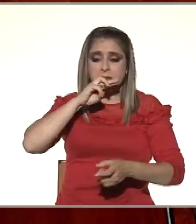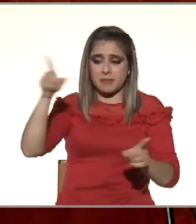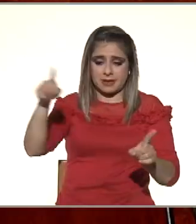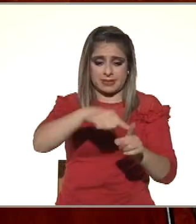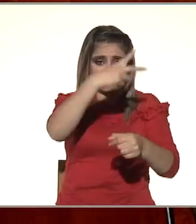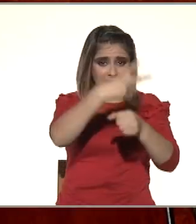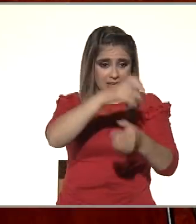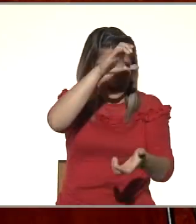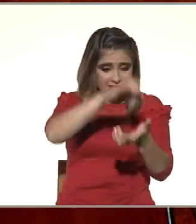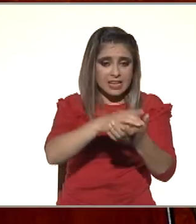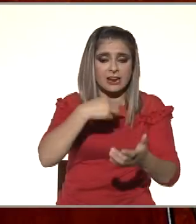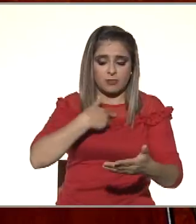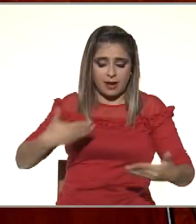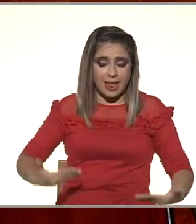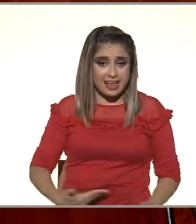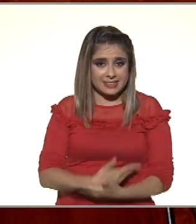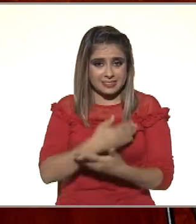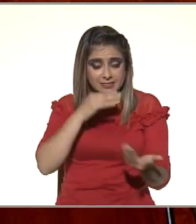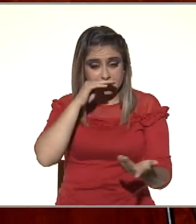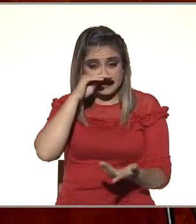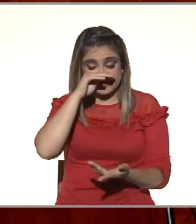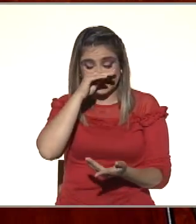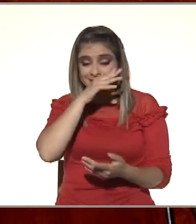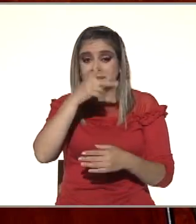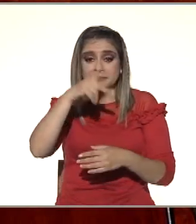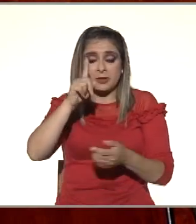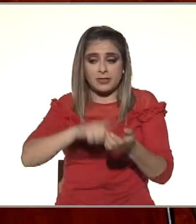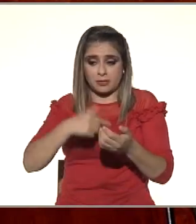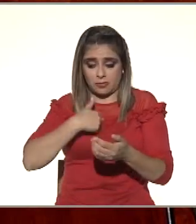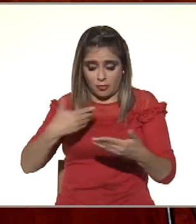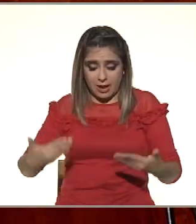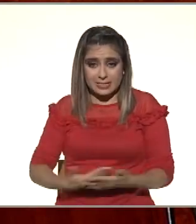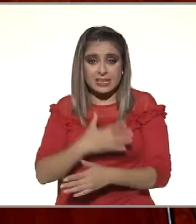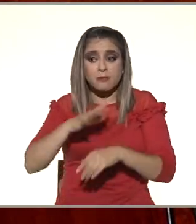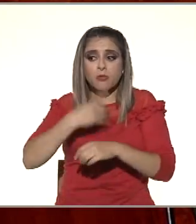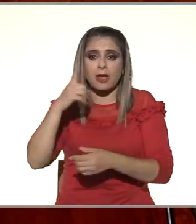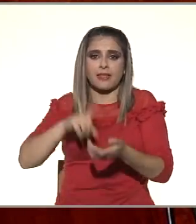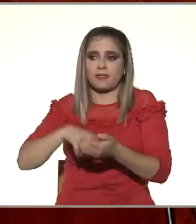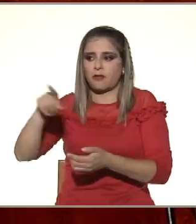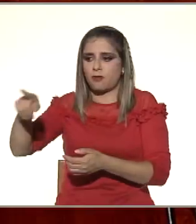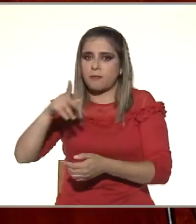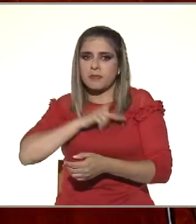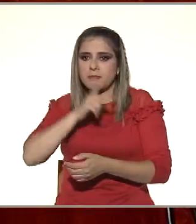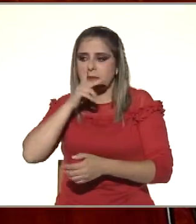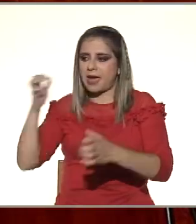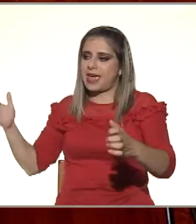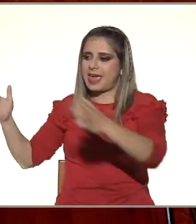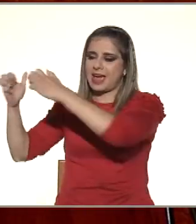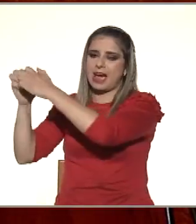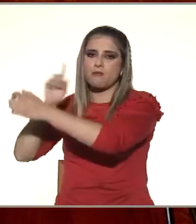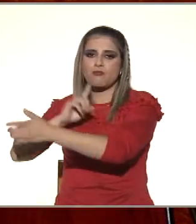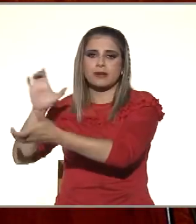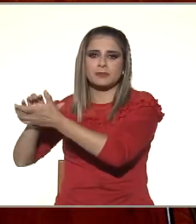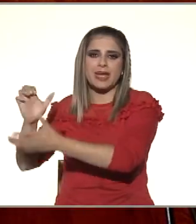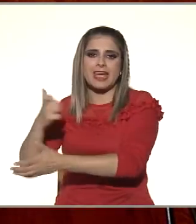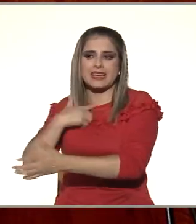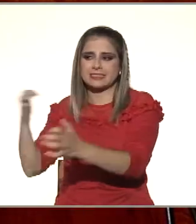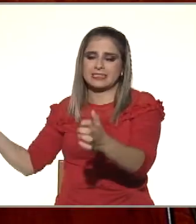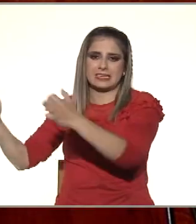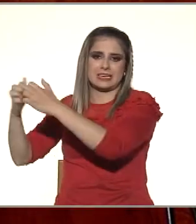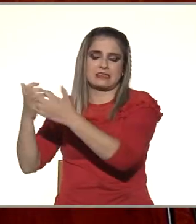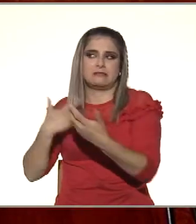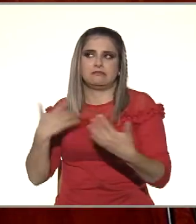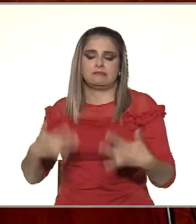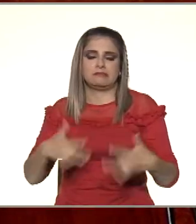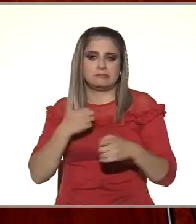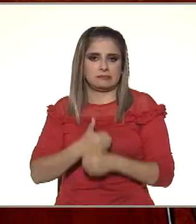en esta tierra por eso. Ajá. ¿Sí? Por eso que ocurrió. Que Por fue eso terrible depende de para quién lo esas vive familias, y por de supuesto. desde dónde